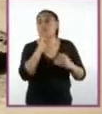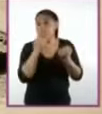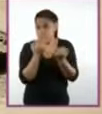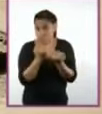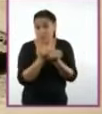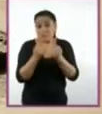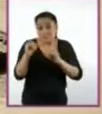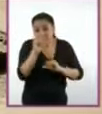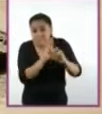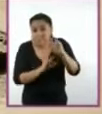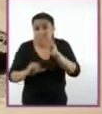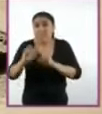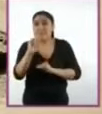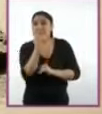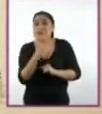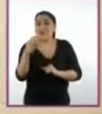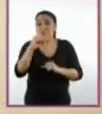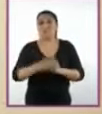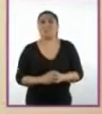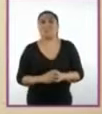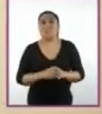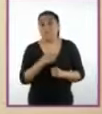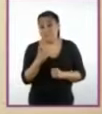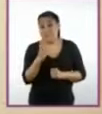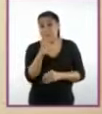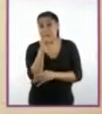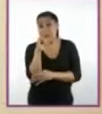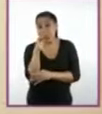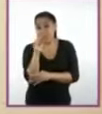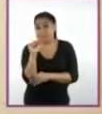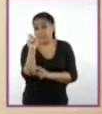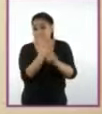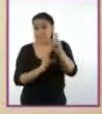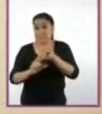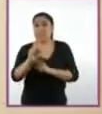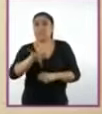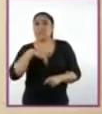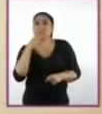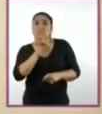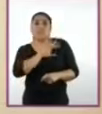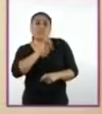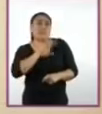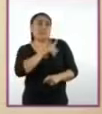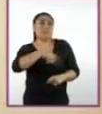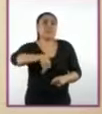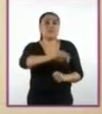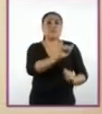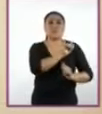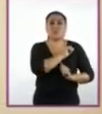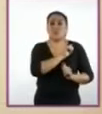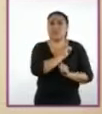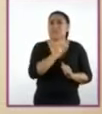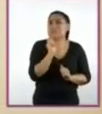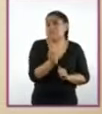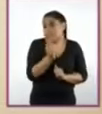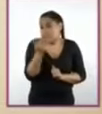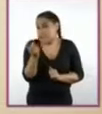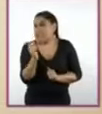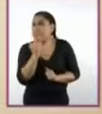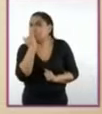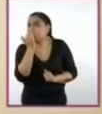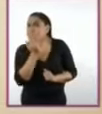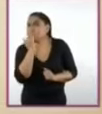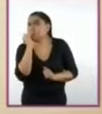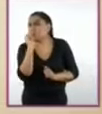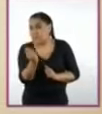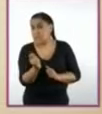incluso armas químicas. Las armas químicas generaron mucho temor entre las tropas, pues se trataba de un arma